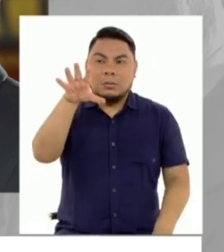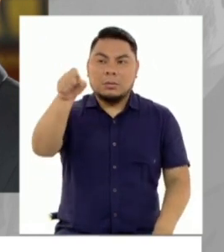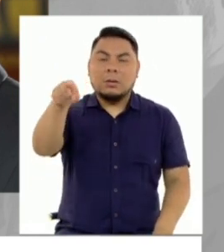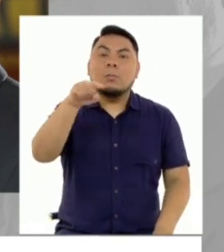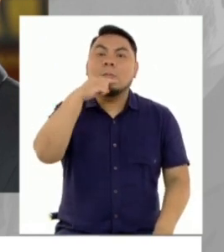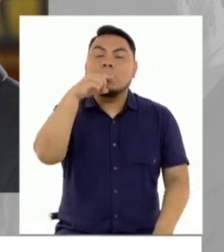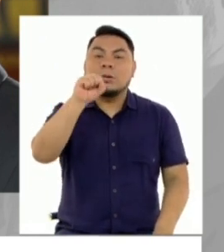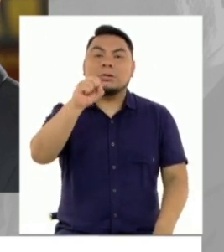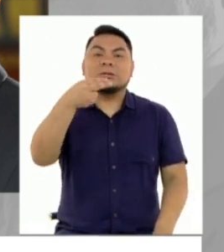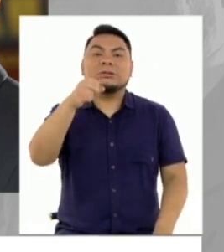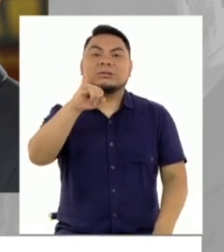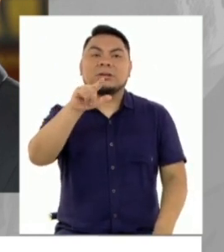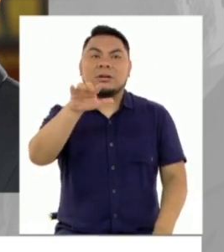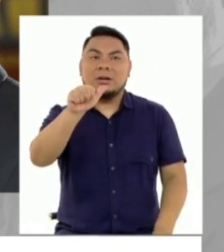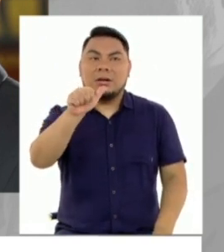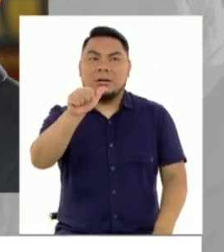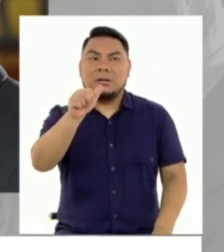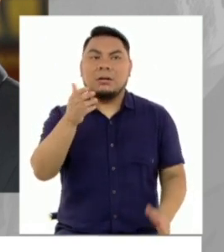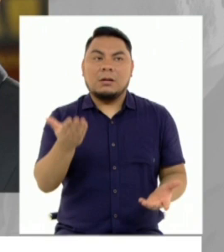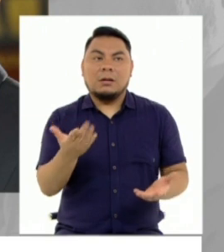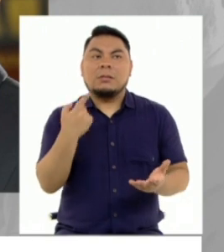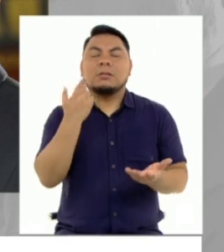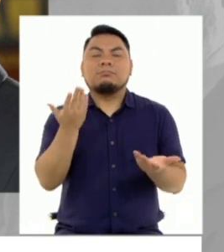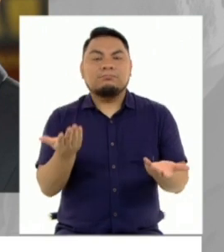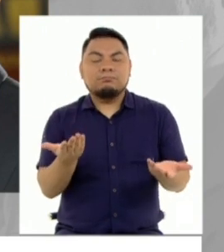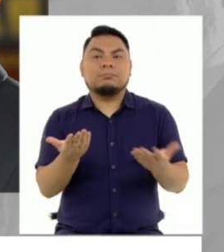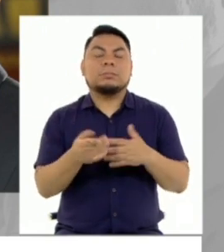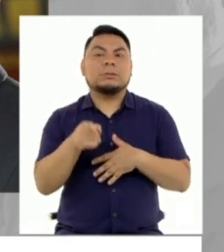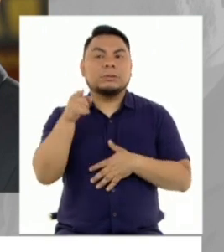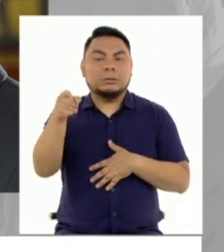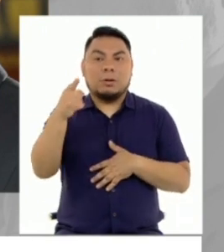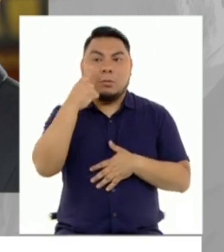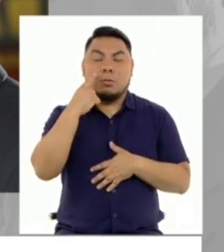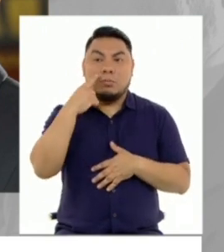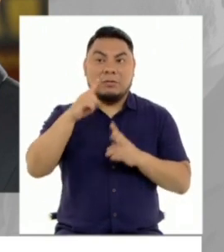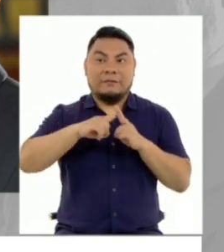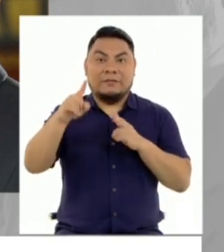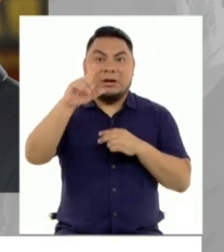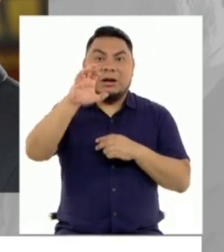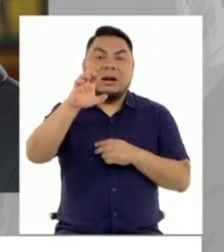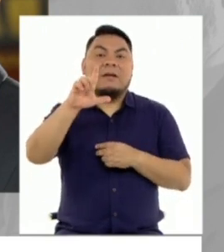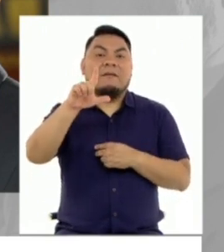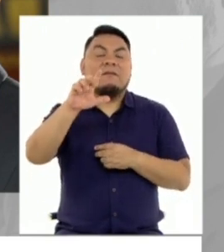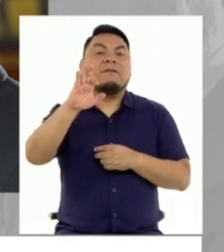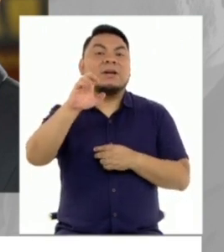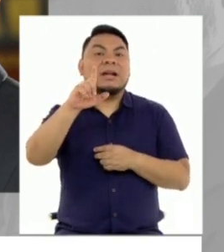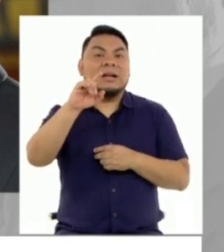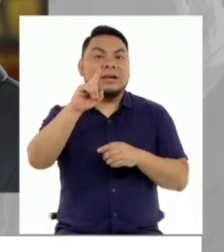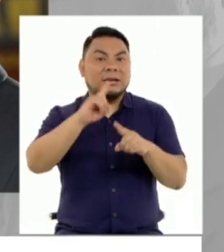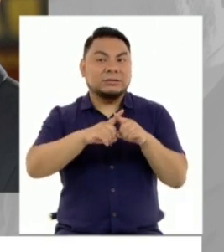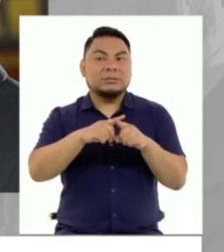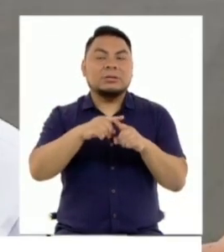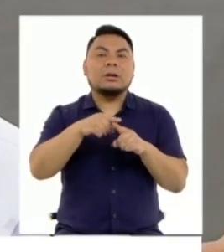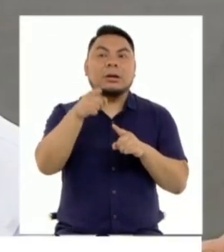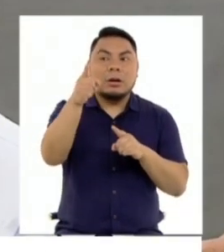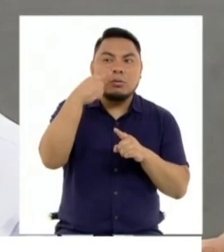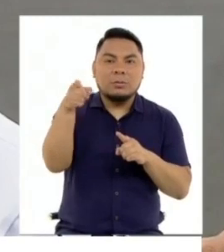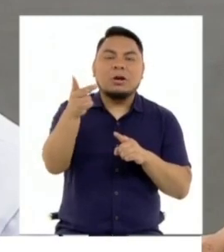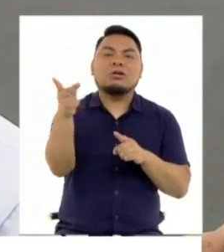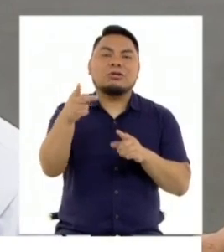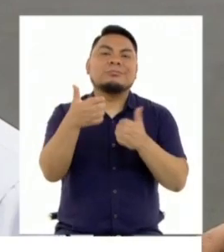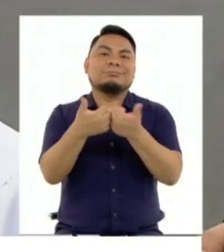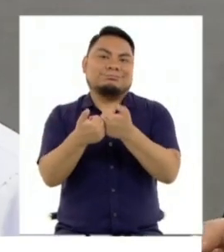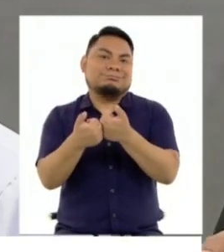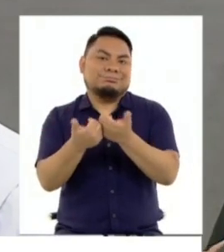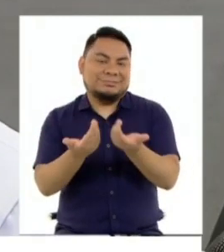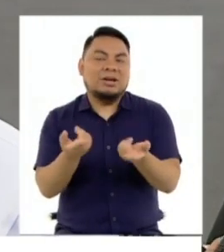Villarreyes Vázquez, ¿no? Con el cual el prófugo Félix Moreno tenía una relación sentimental. Morán